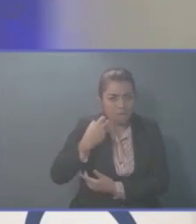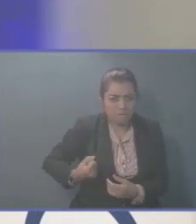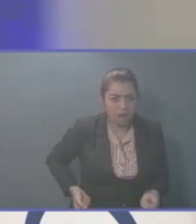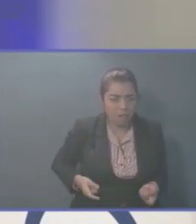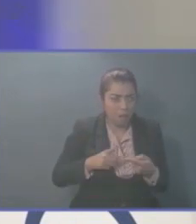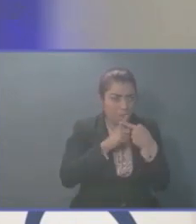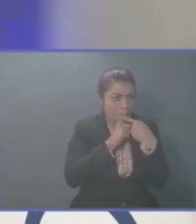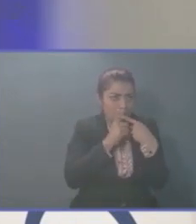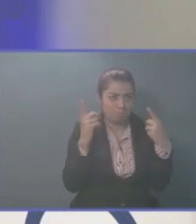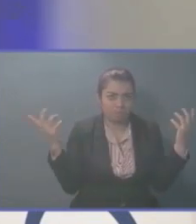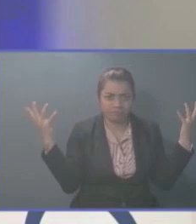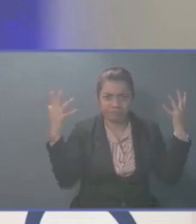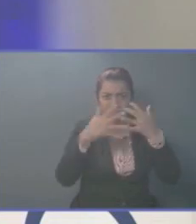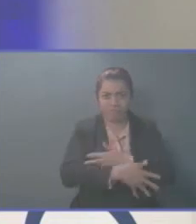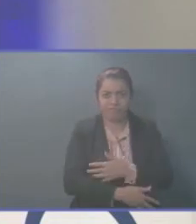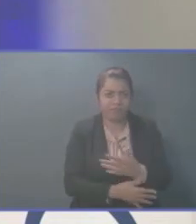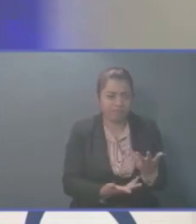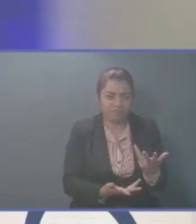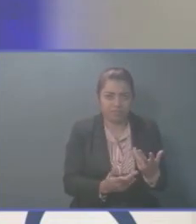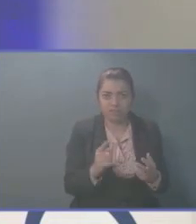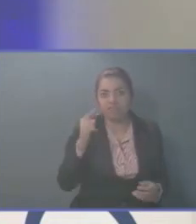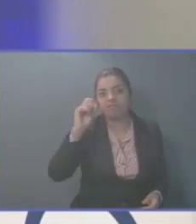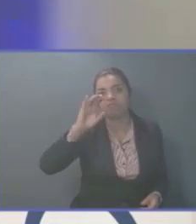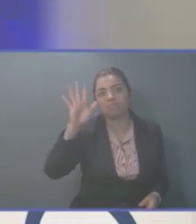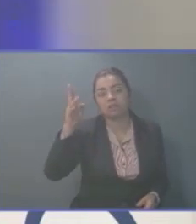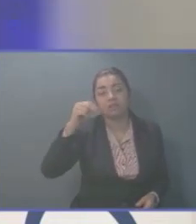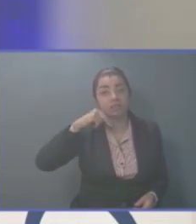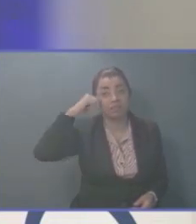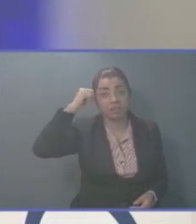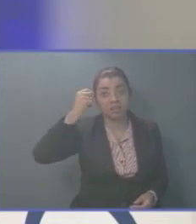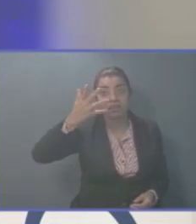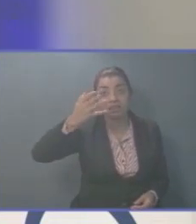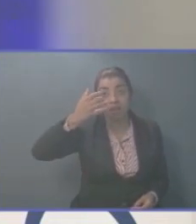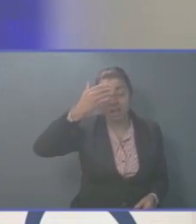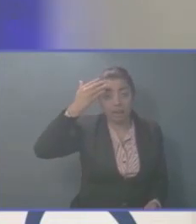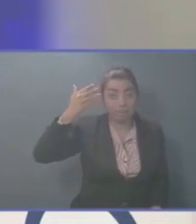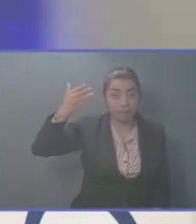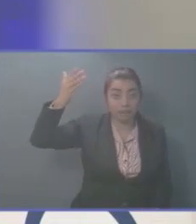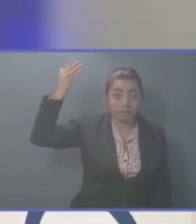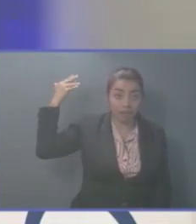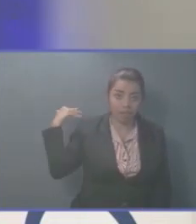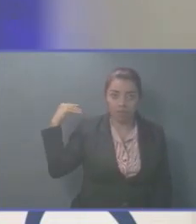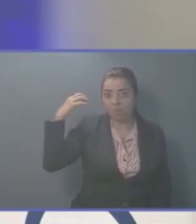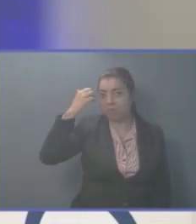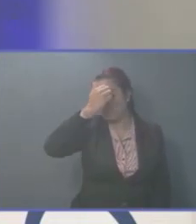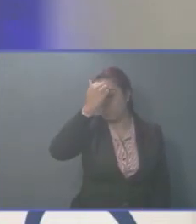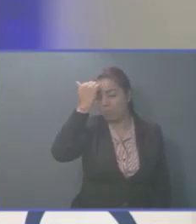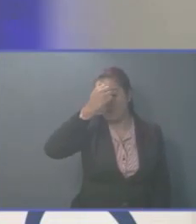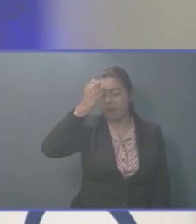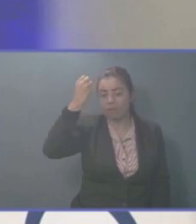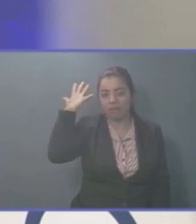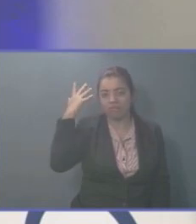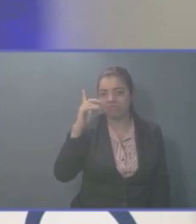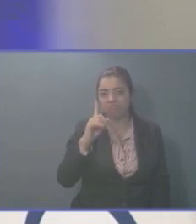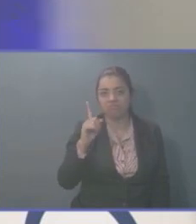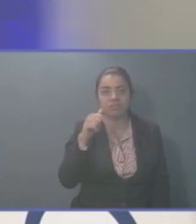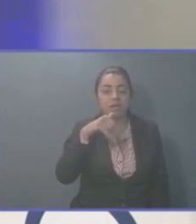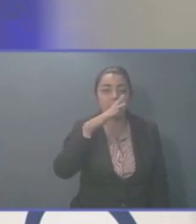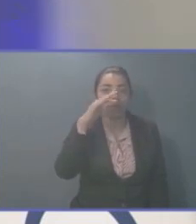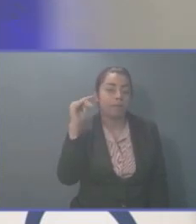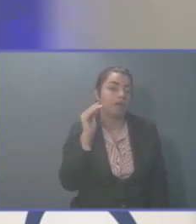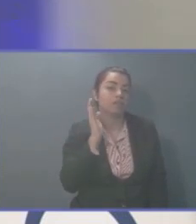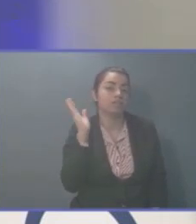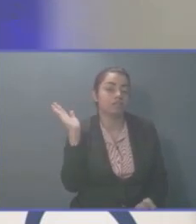que trata de borrar el pasado. Pero yo creo que estamos obligados, y sobre todo en nuestro país, por la